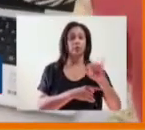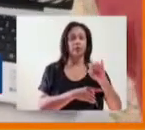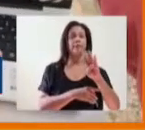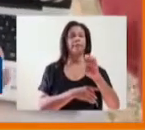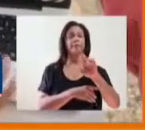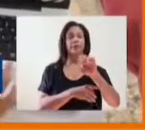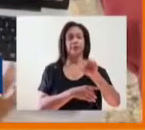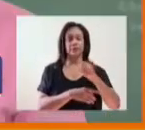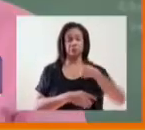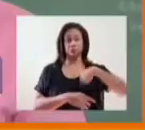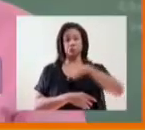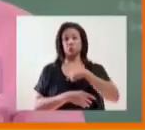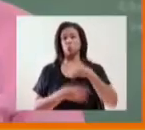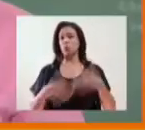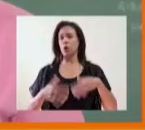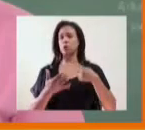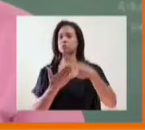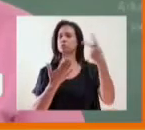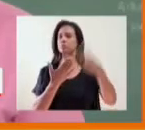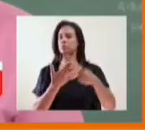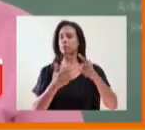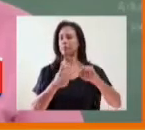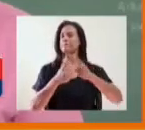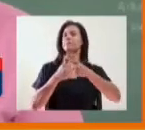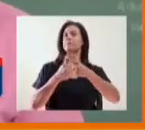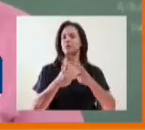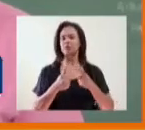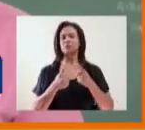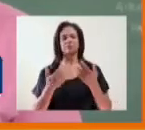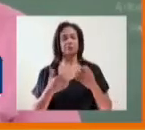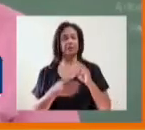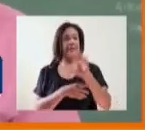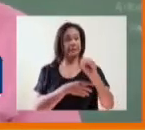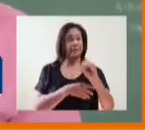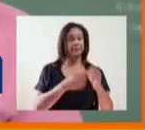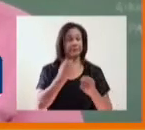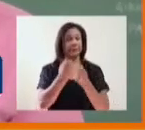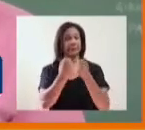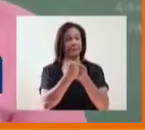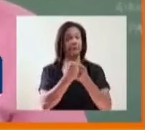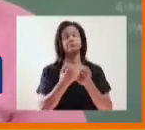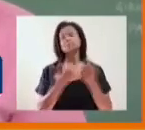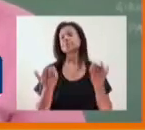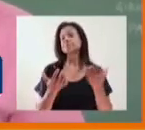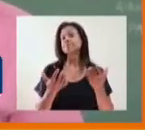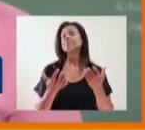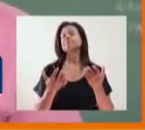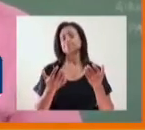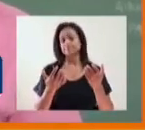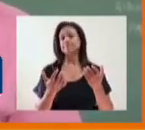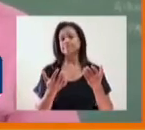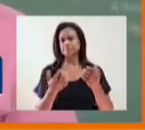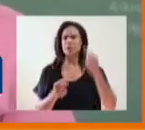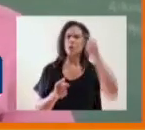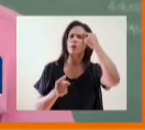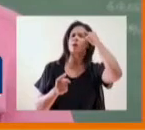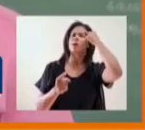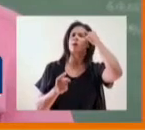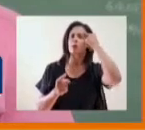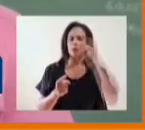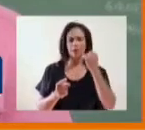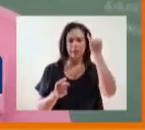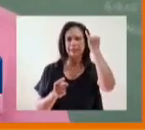en cambio tenemos rebrote en europa en india en chile se cerró siendo la